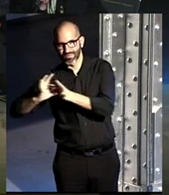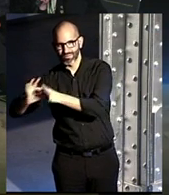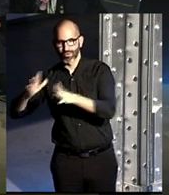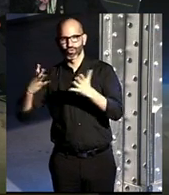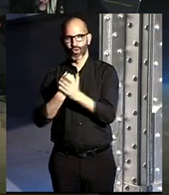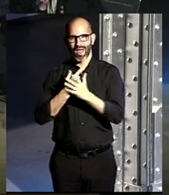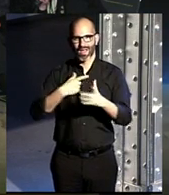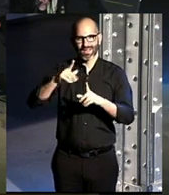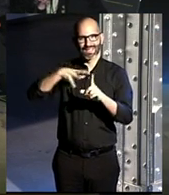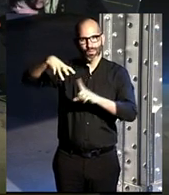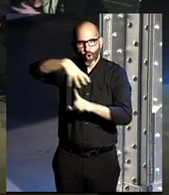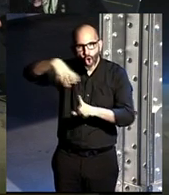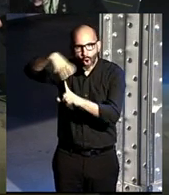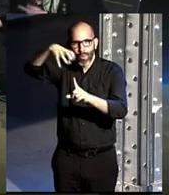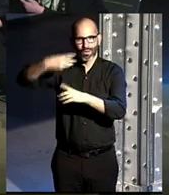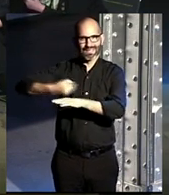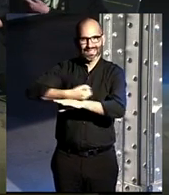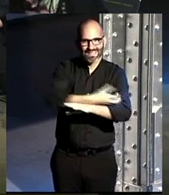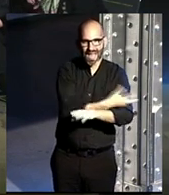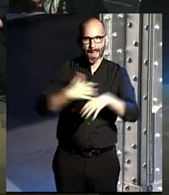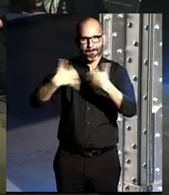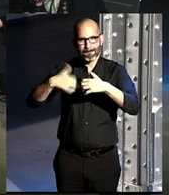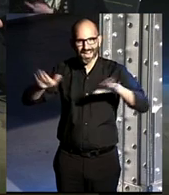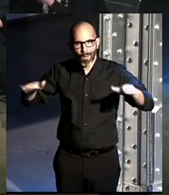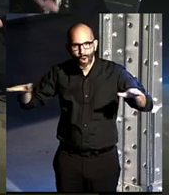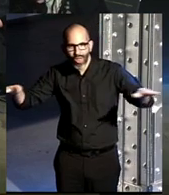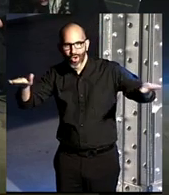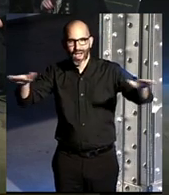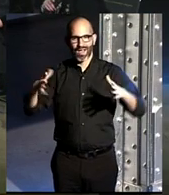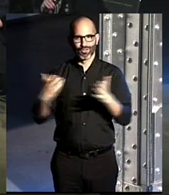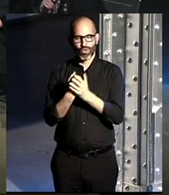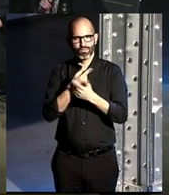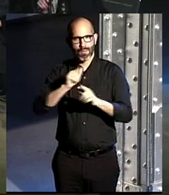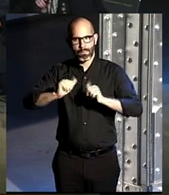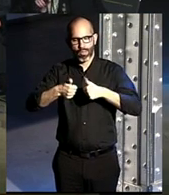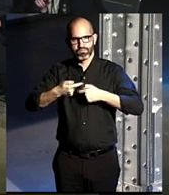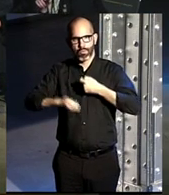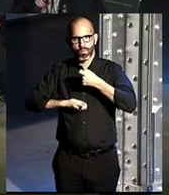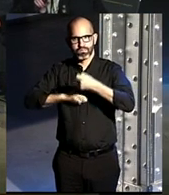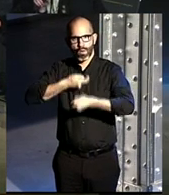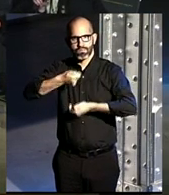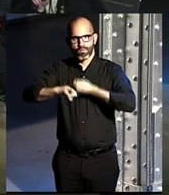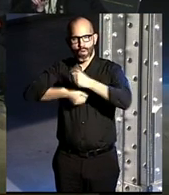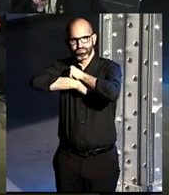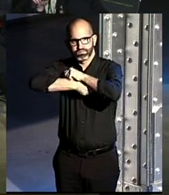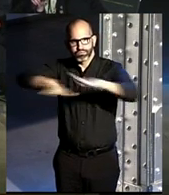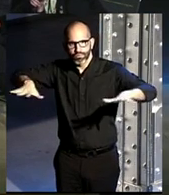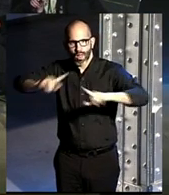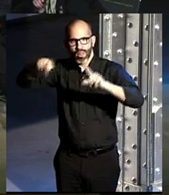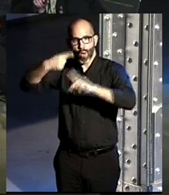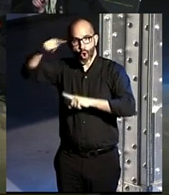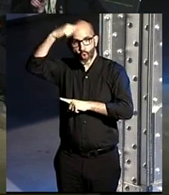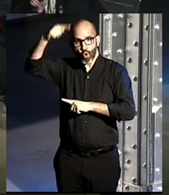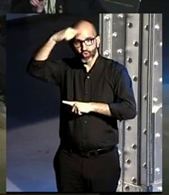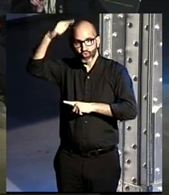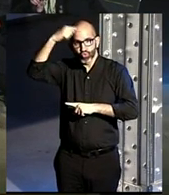el tren, las máquinas voladoras, empezó a propagarse y enseguida la cultura popular, por supuesto cualquier cultura popular